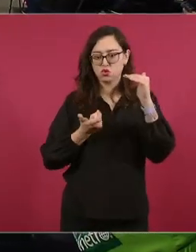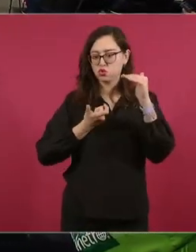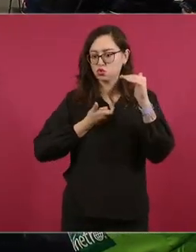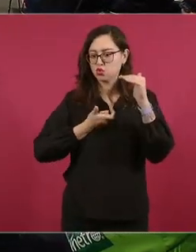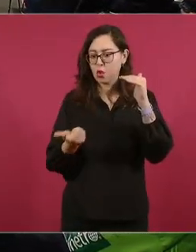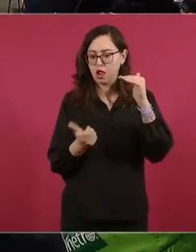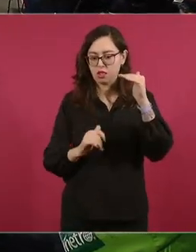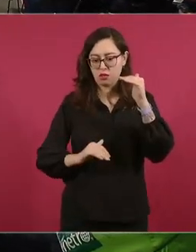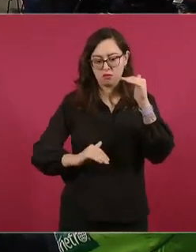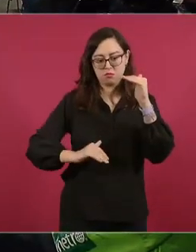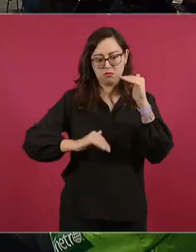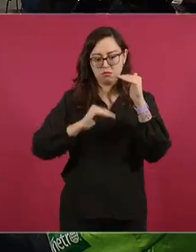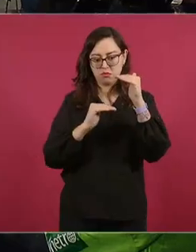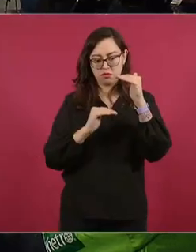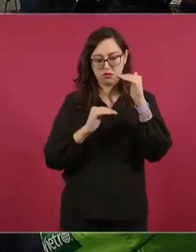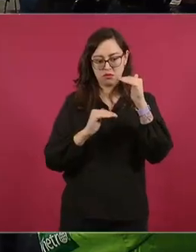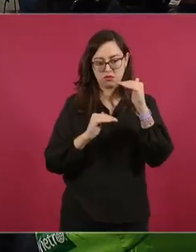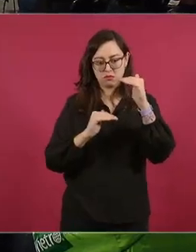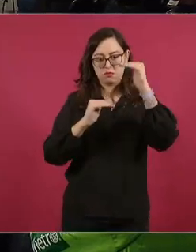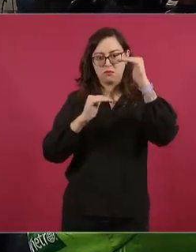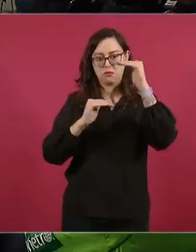Esto fue lo que pasó.